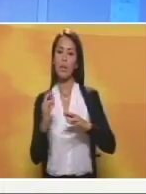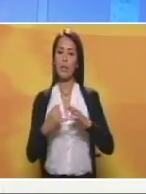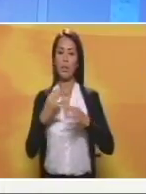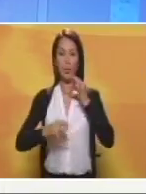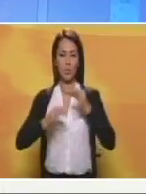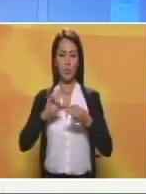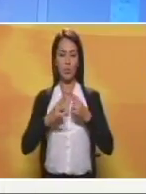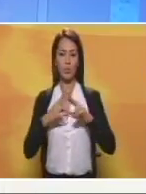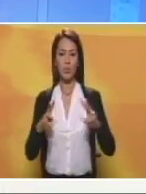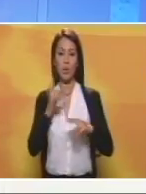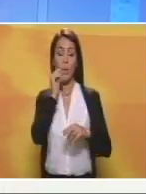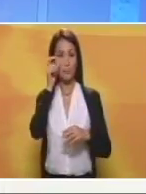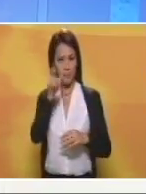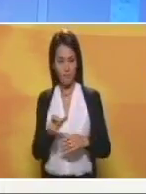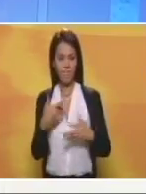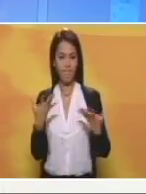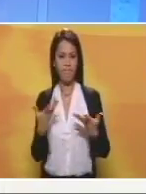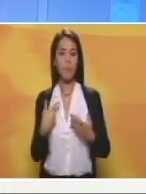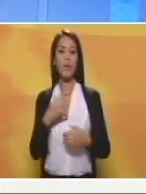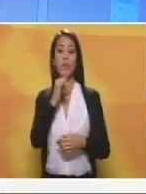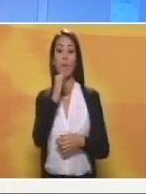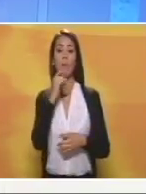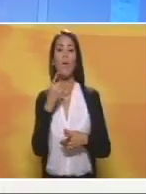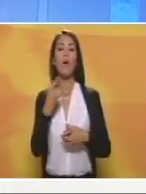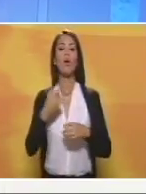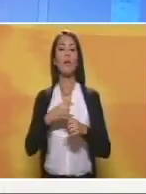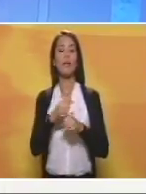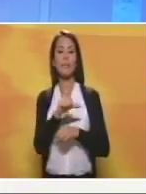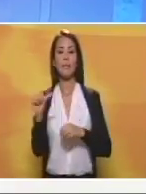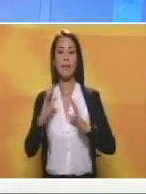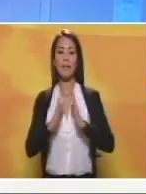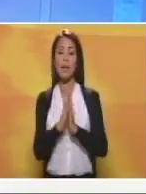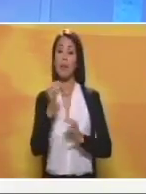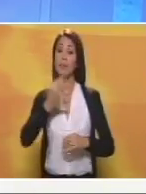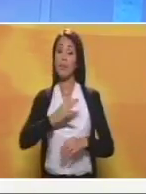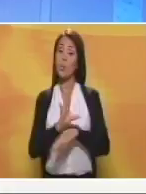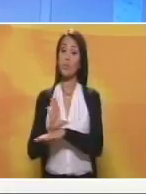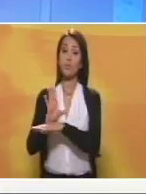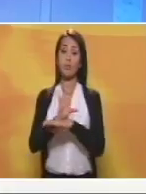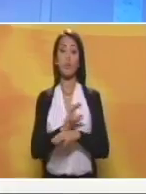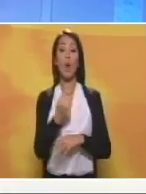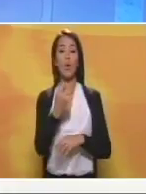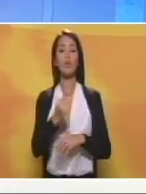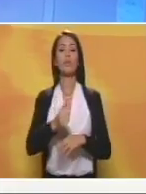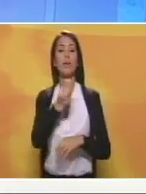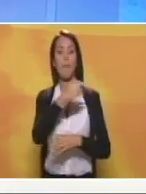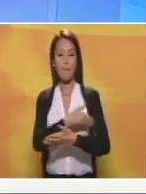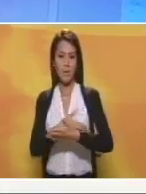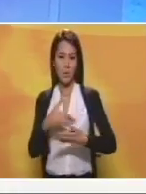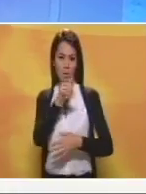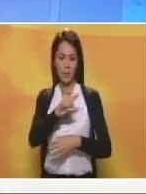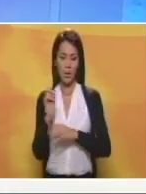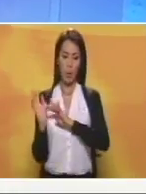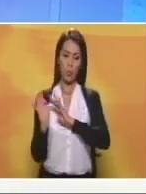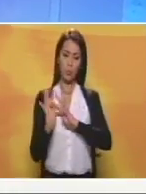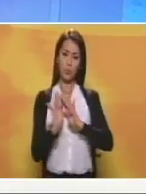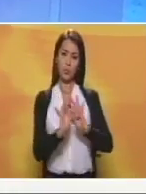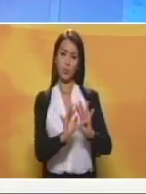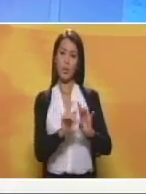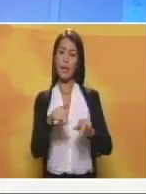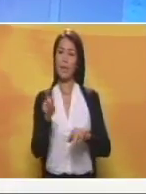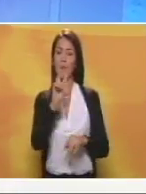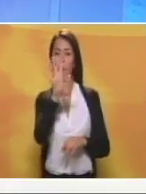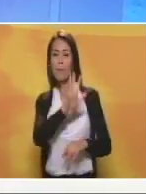Justicia y Paz, Néstor Reverol, informó en el balance del operativo Semana Santa Segura que más de 11 millones de venezolanos se desplazaron en todo el